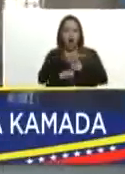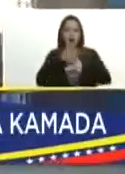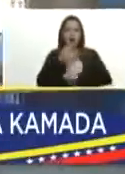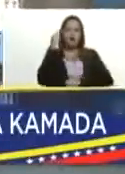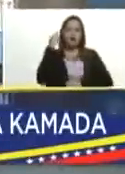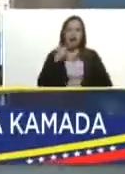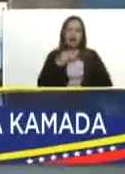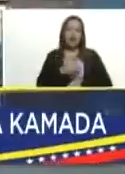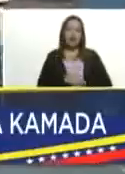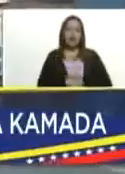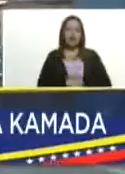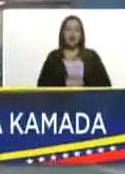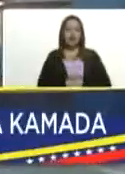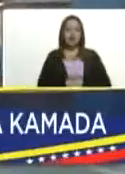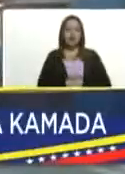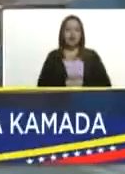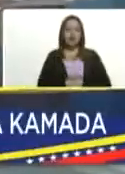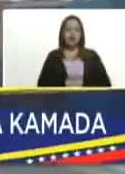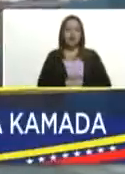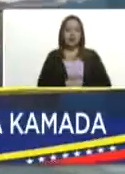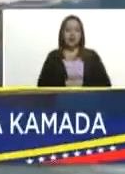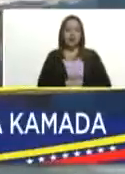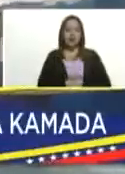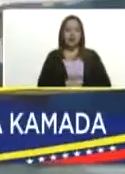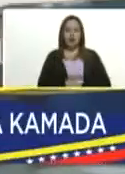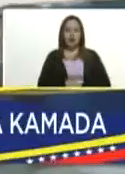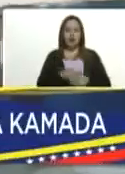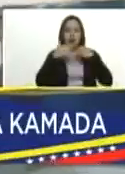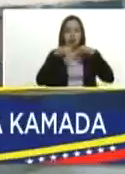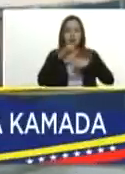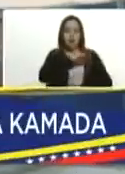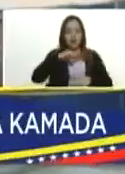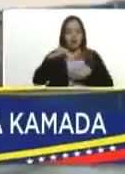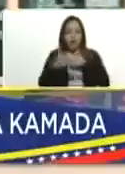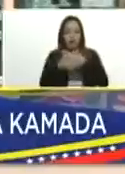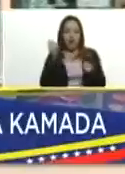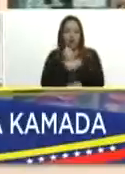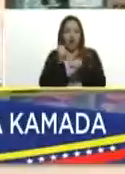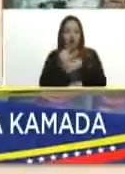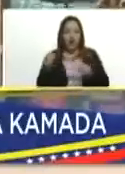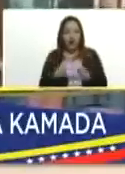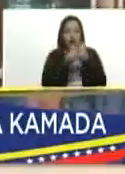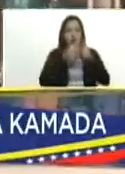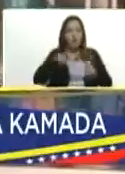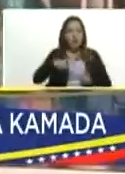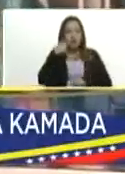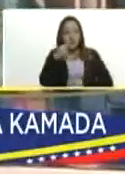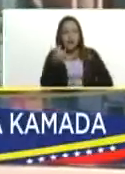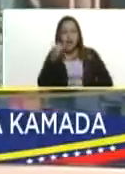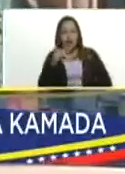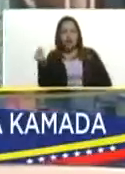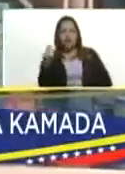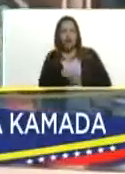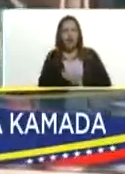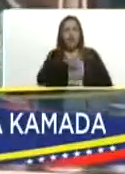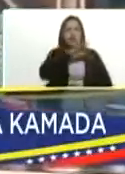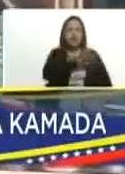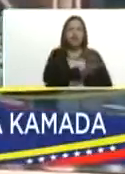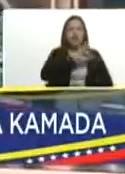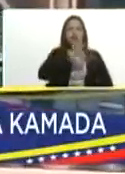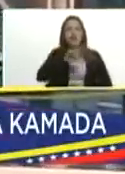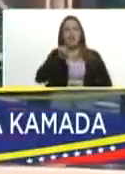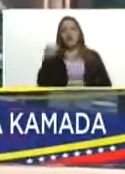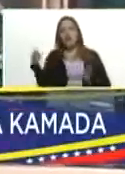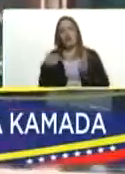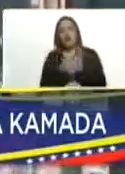bolivariano y empresa privada, trabajando en conjunto para hoy poder decirle que contamos con un inventario de más de 531